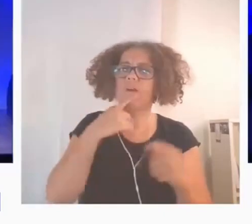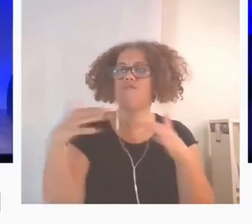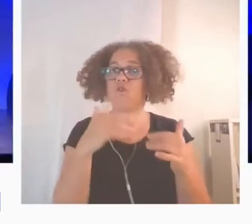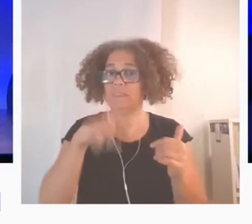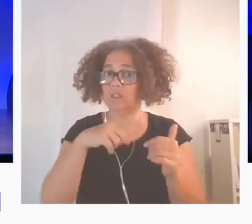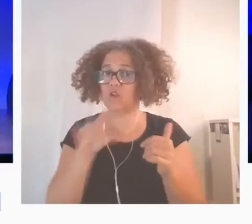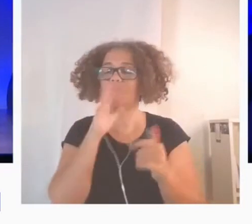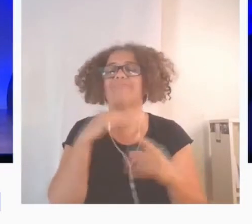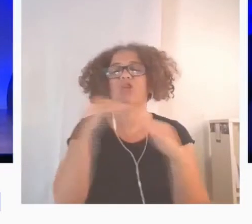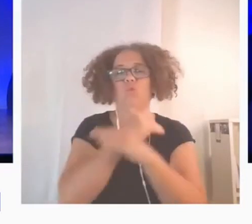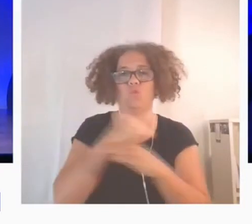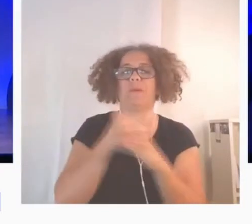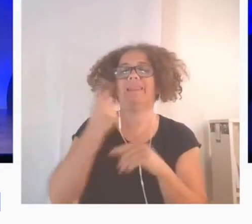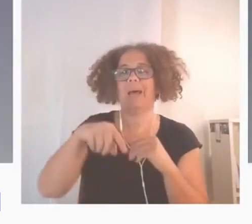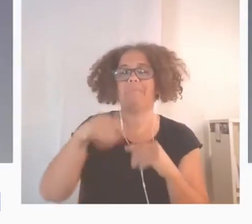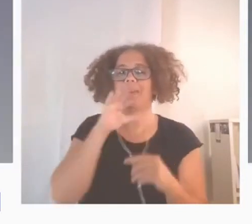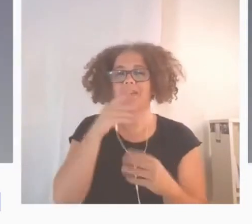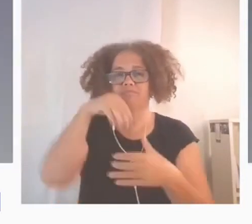octubre,